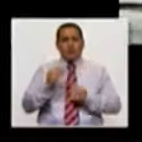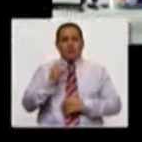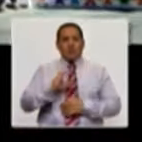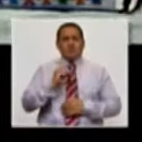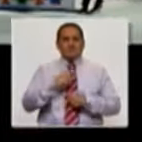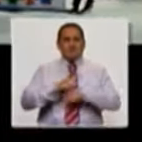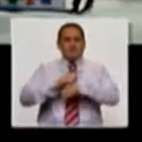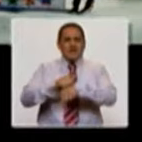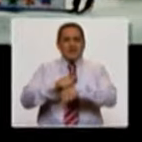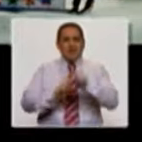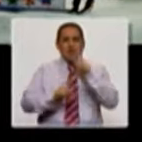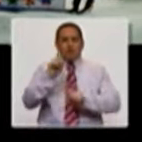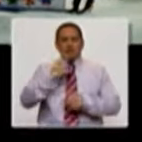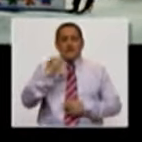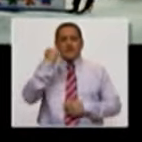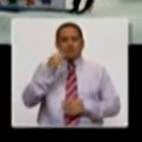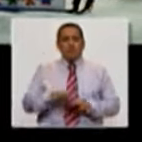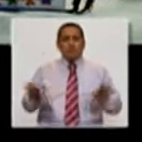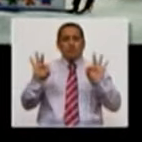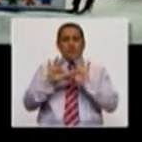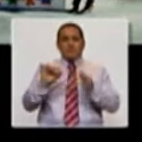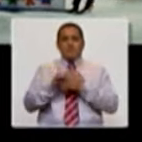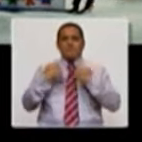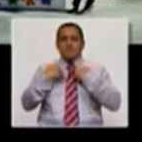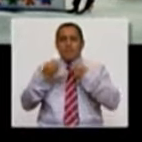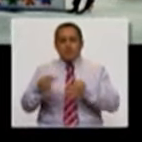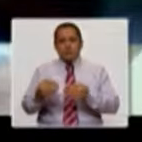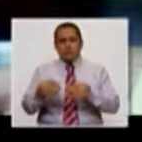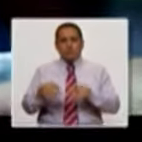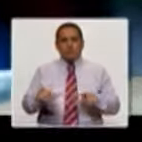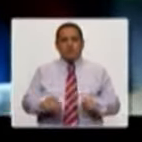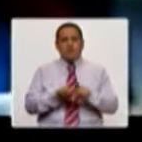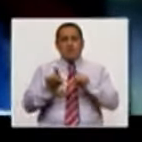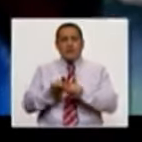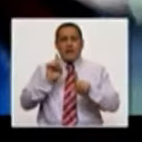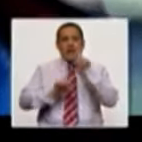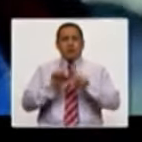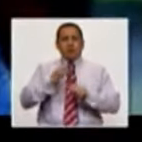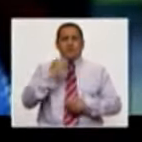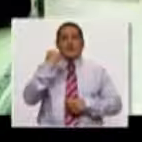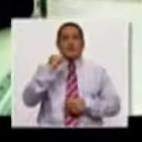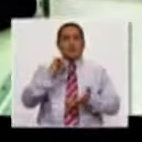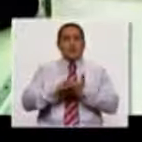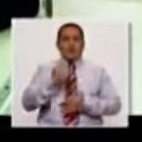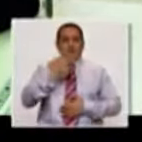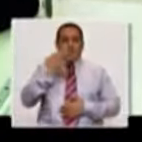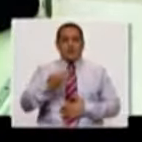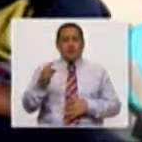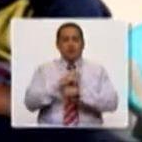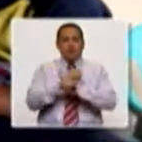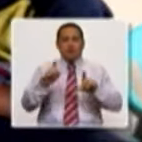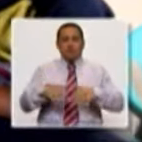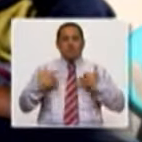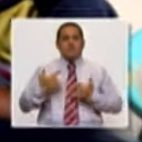de urgente a algún derecho fundamental quebrantado o transgredido, algún derecho que simplemente no